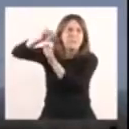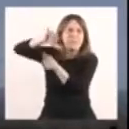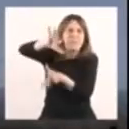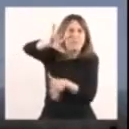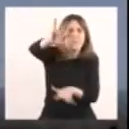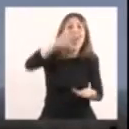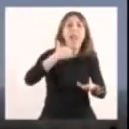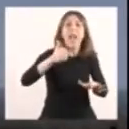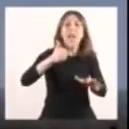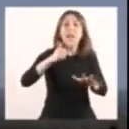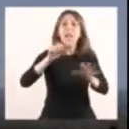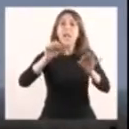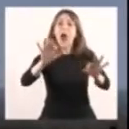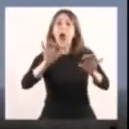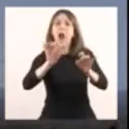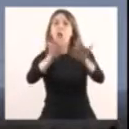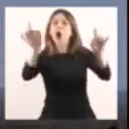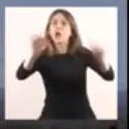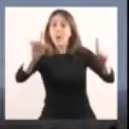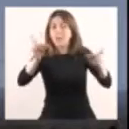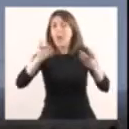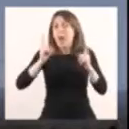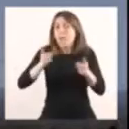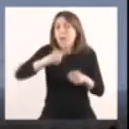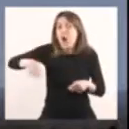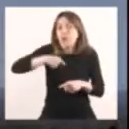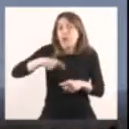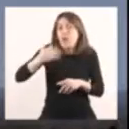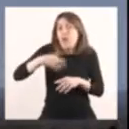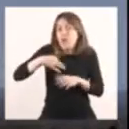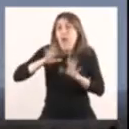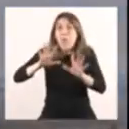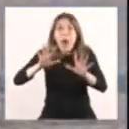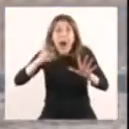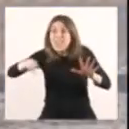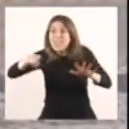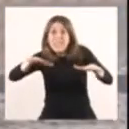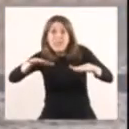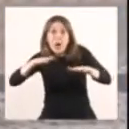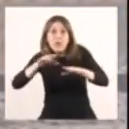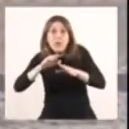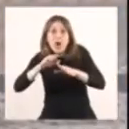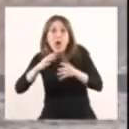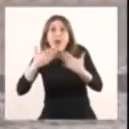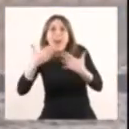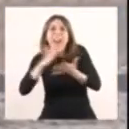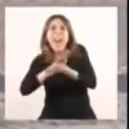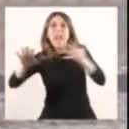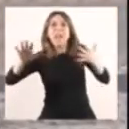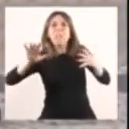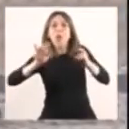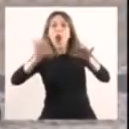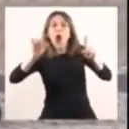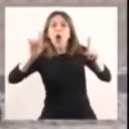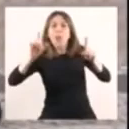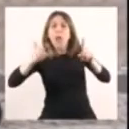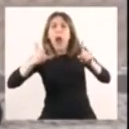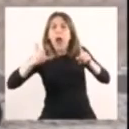gobernamos, debemos dejar para las futuras generaciones que nos sucedan, que